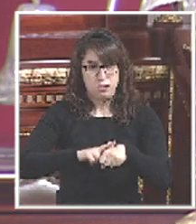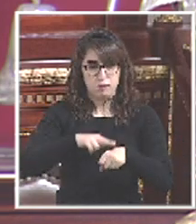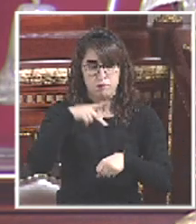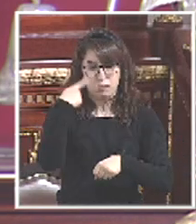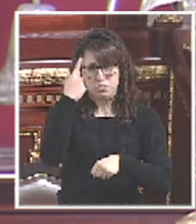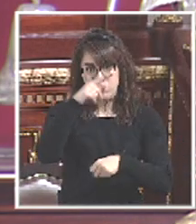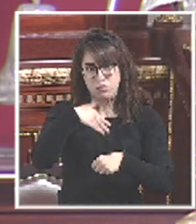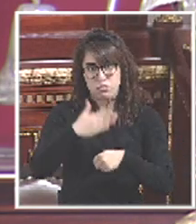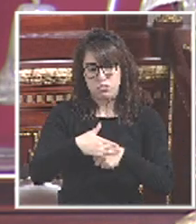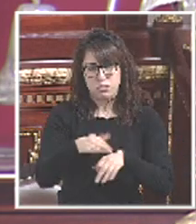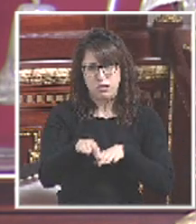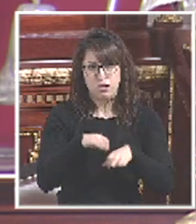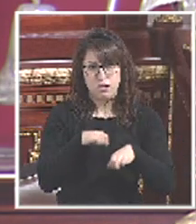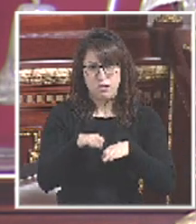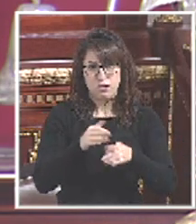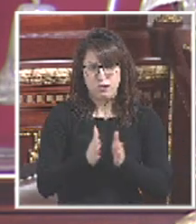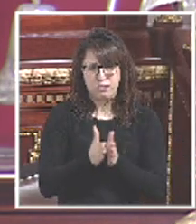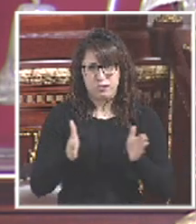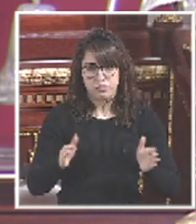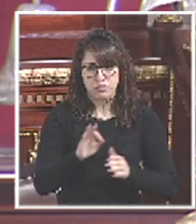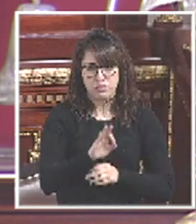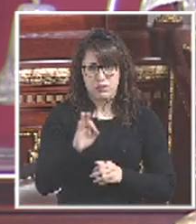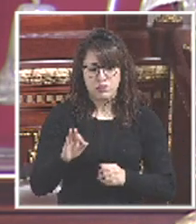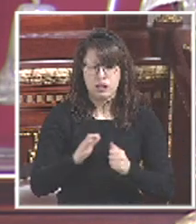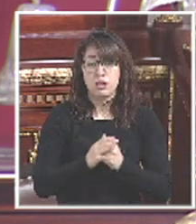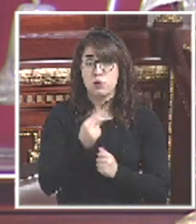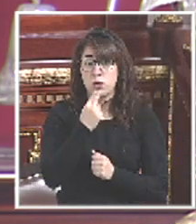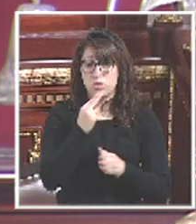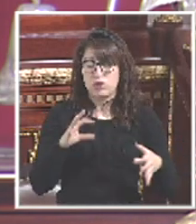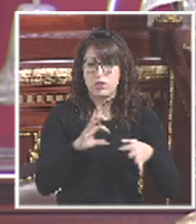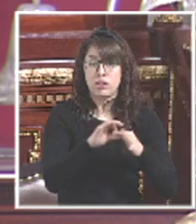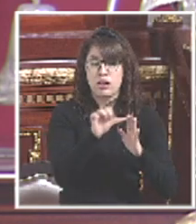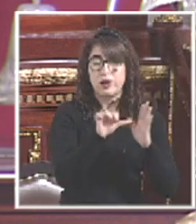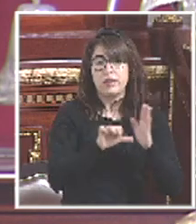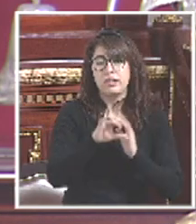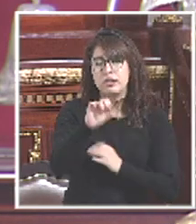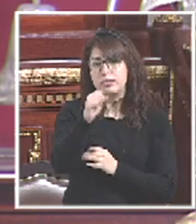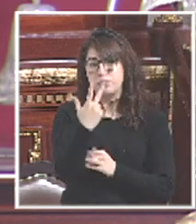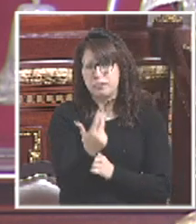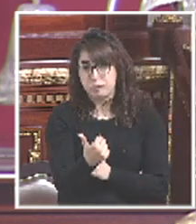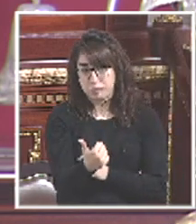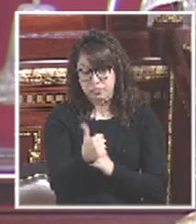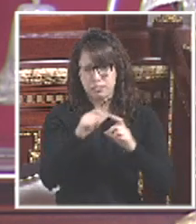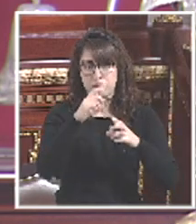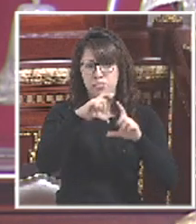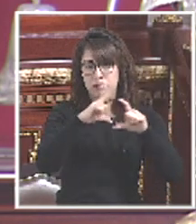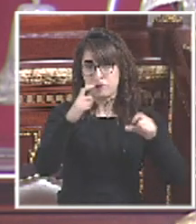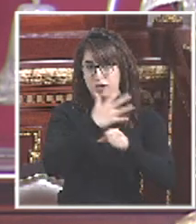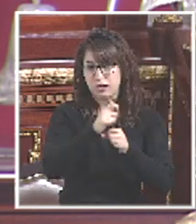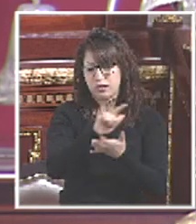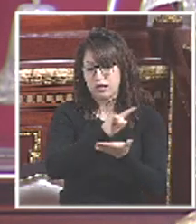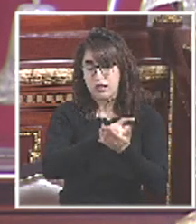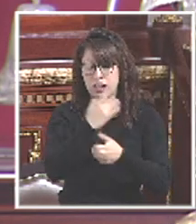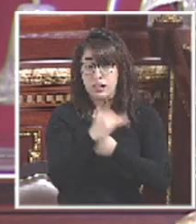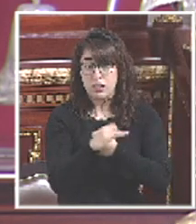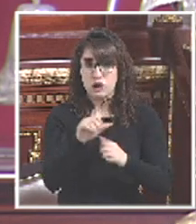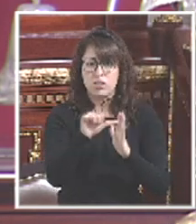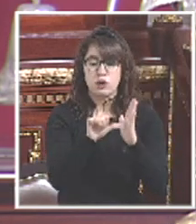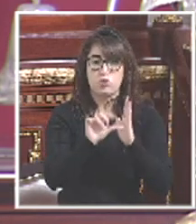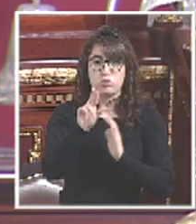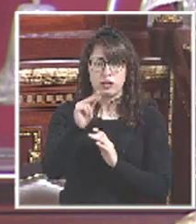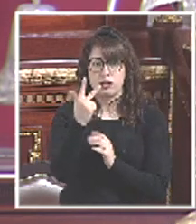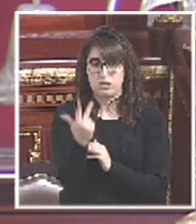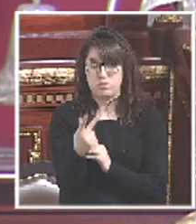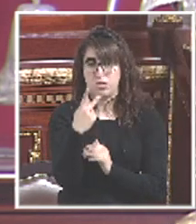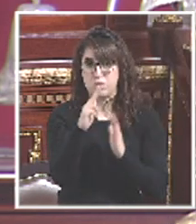Con fundamento en lo dispuesto por el artículo 66, fracción 5 de la Ley Orgánica y el artículo 88